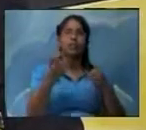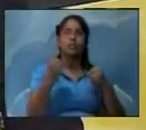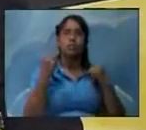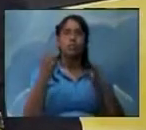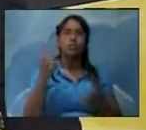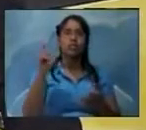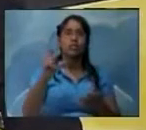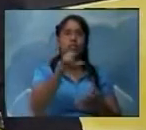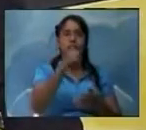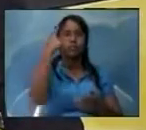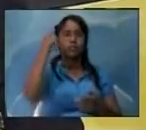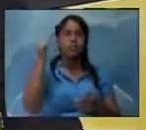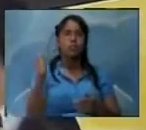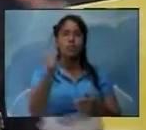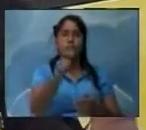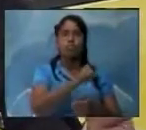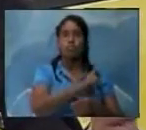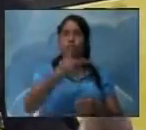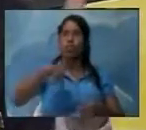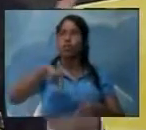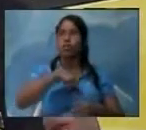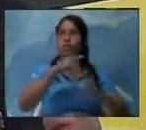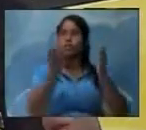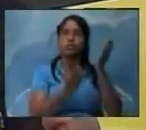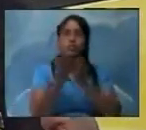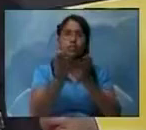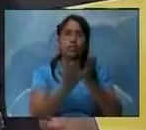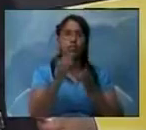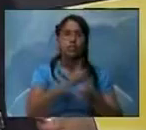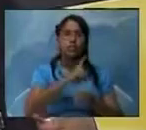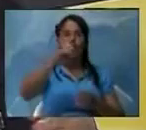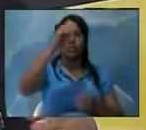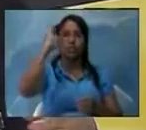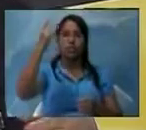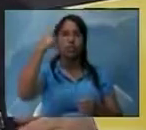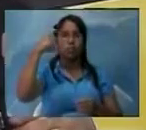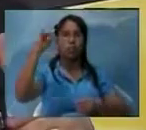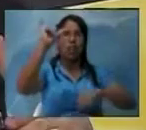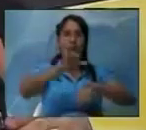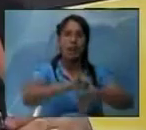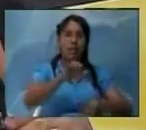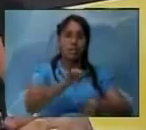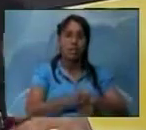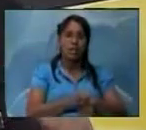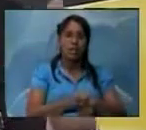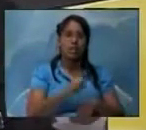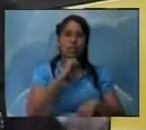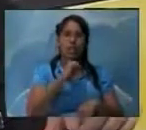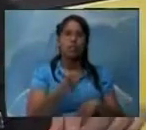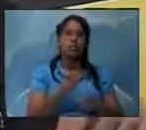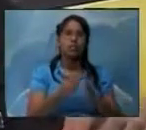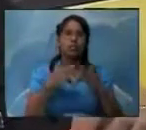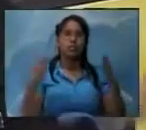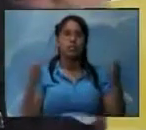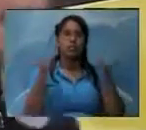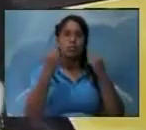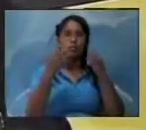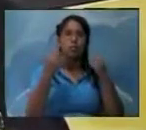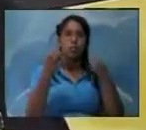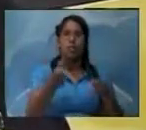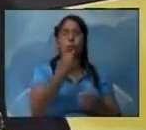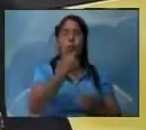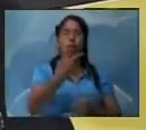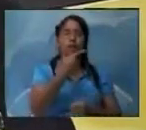muchísima enseñanza para nosotros, los siervos, siervas de Dios, para la iglesia. Es una lección muy, pero muy